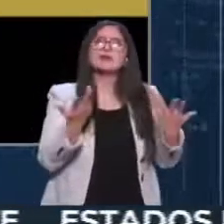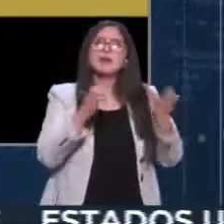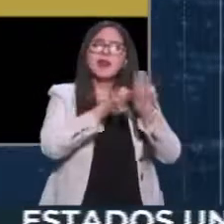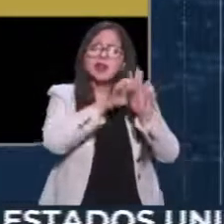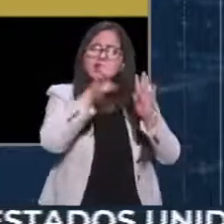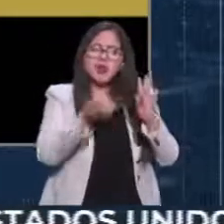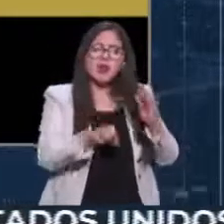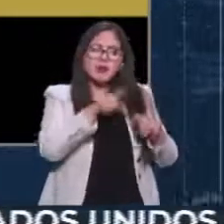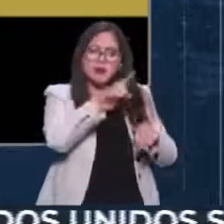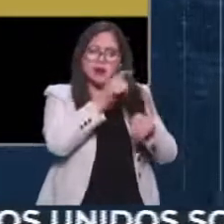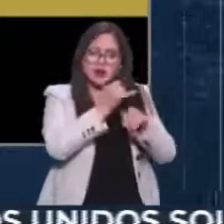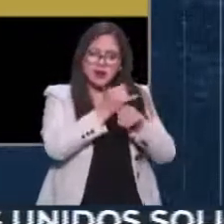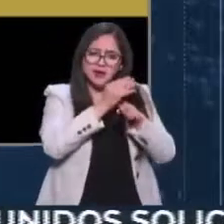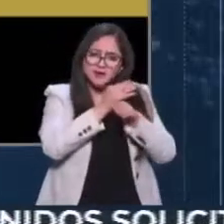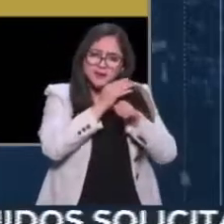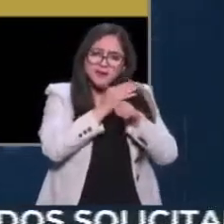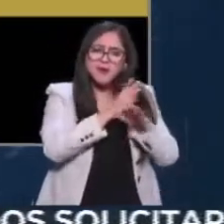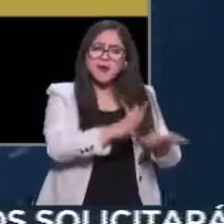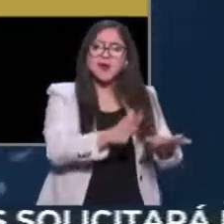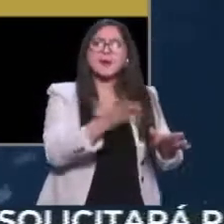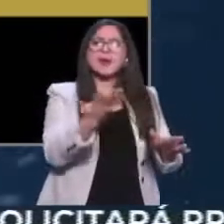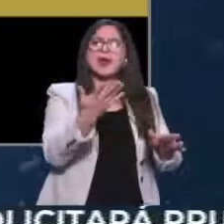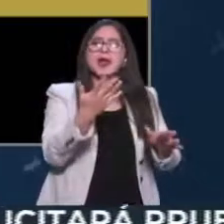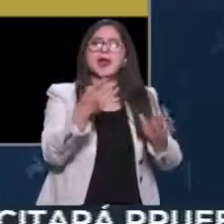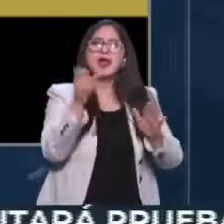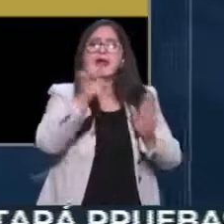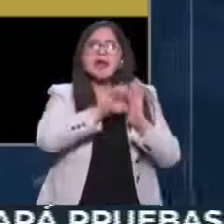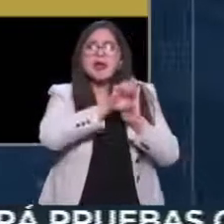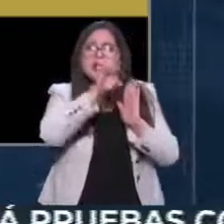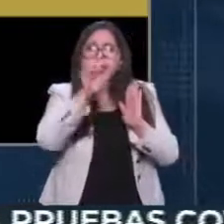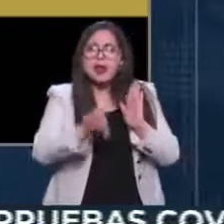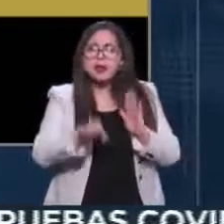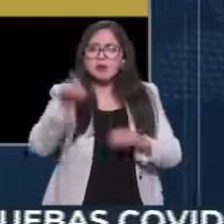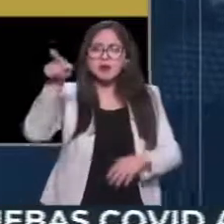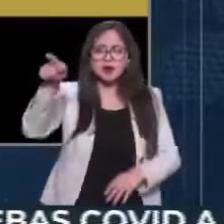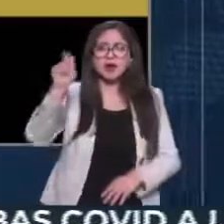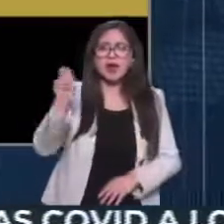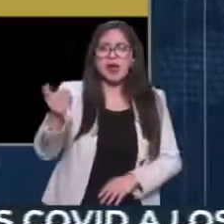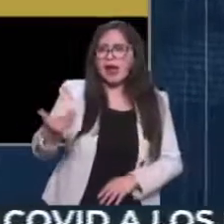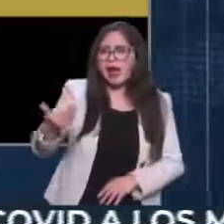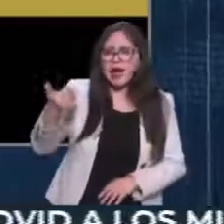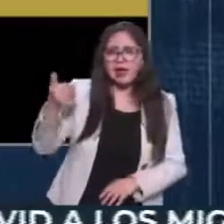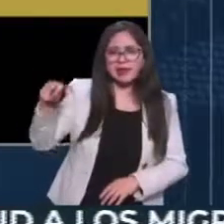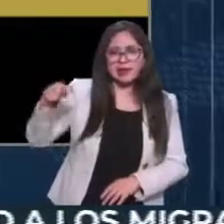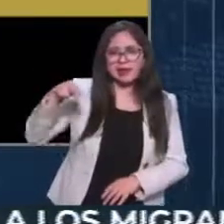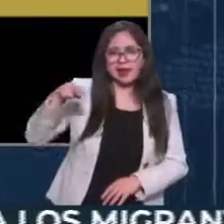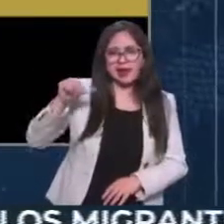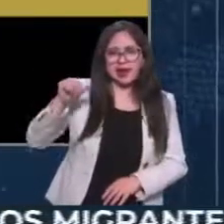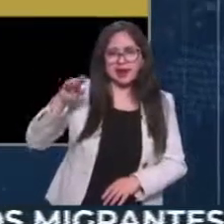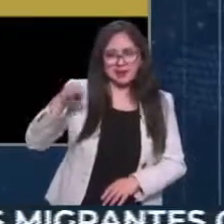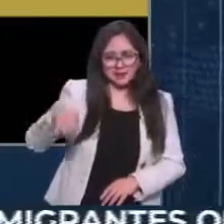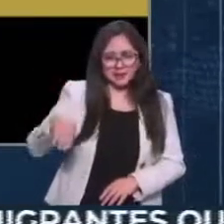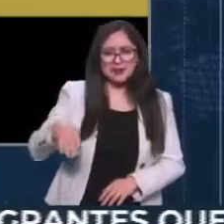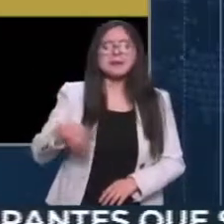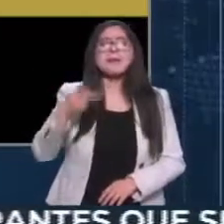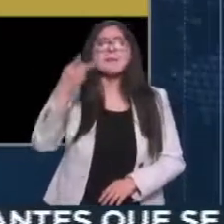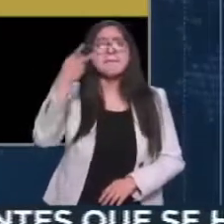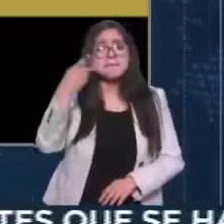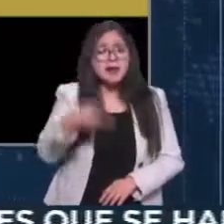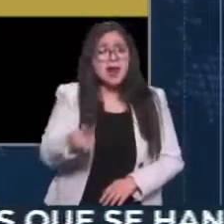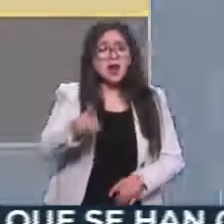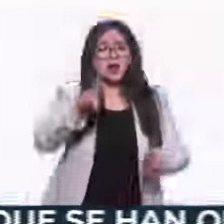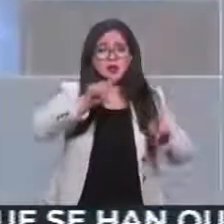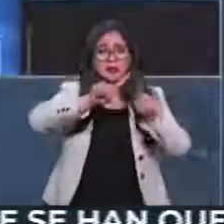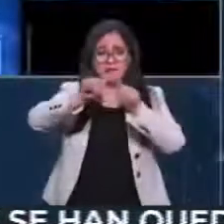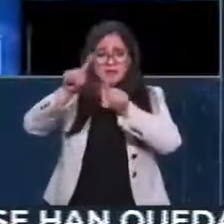informe referente a lo que sucedió con el entonces Naim. Y entonces toda esta información que se